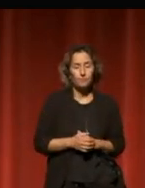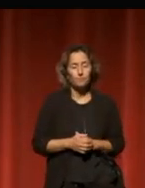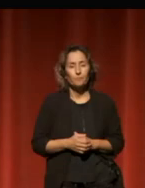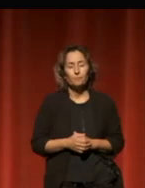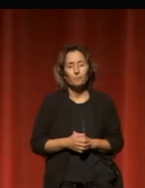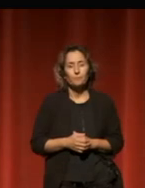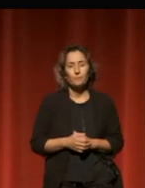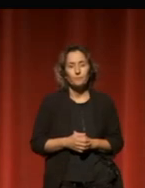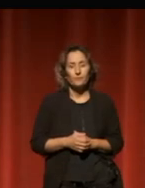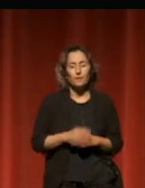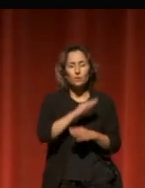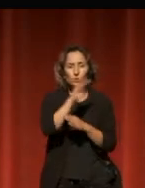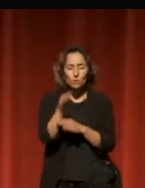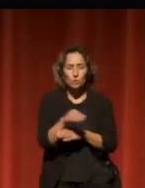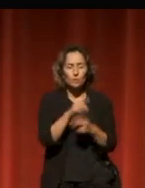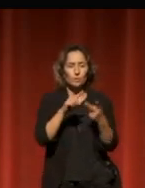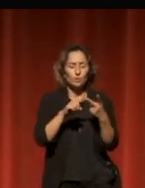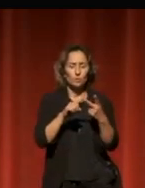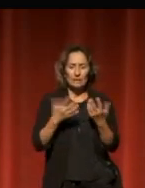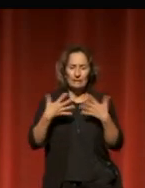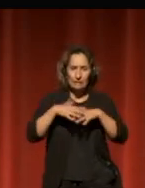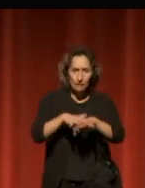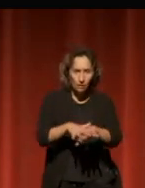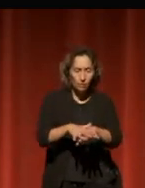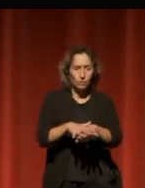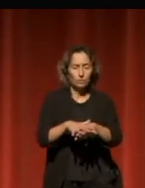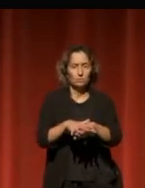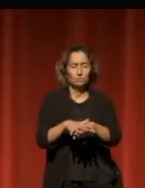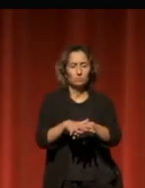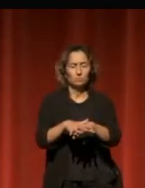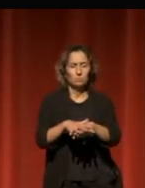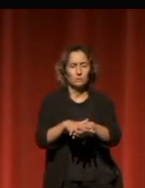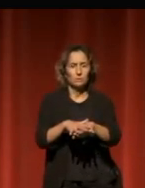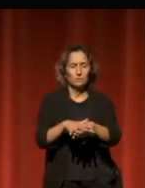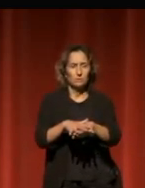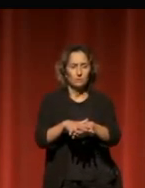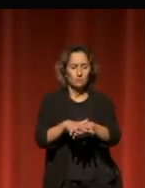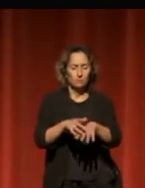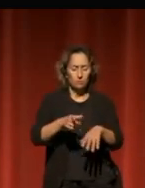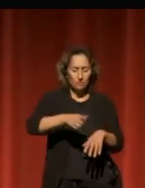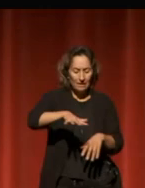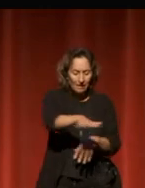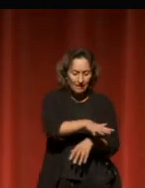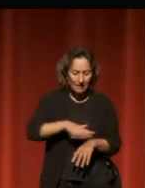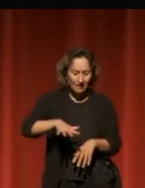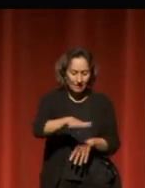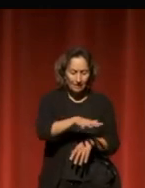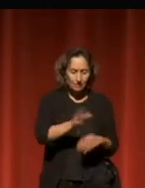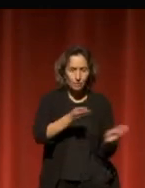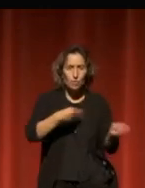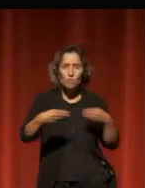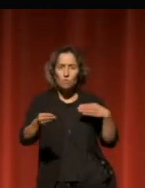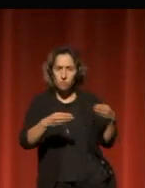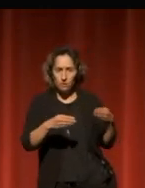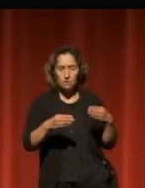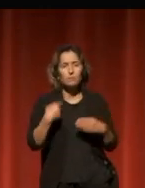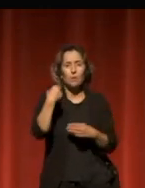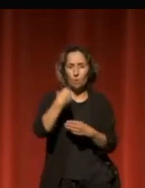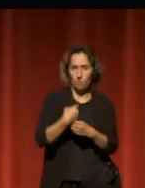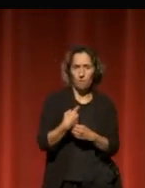sobre sostenibilidad, integración, hacer de nuestros espacios que sean flexibles,